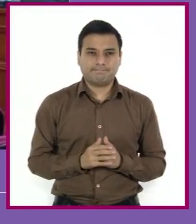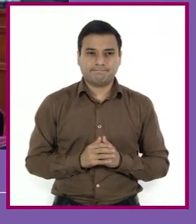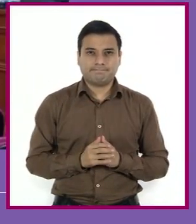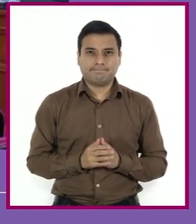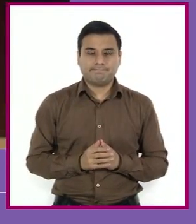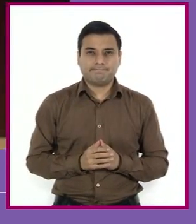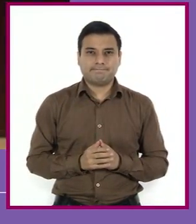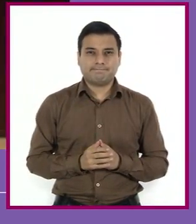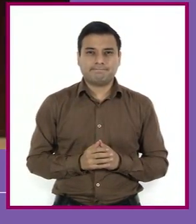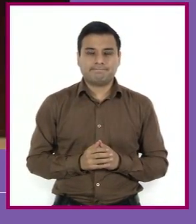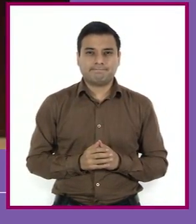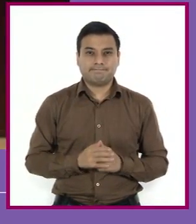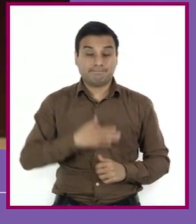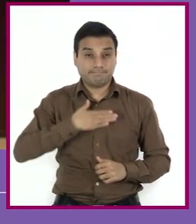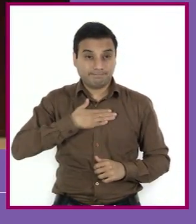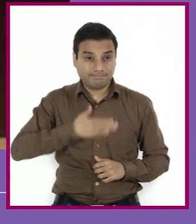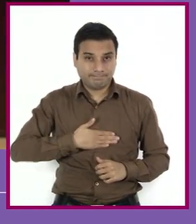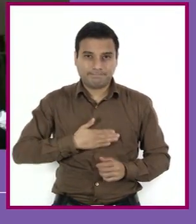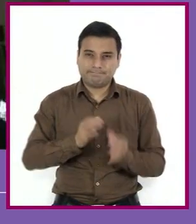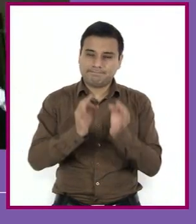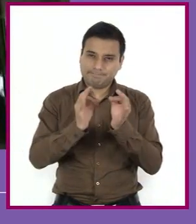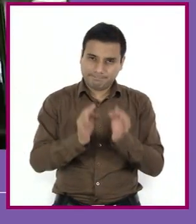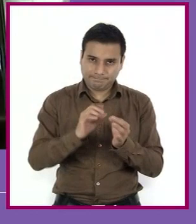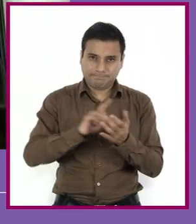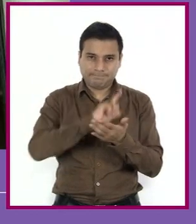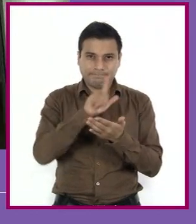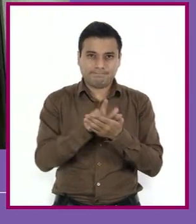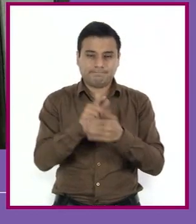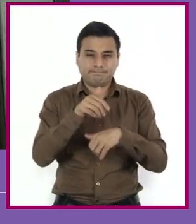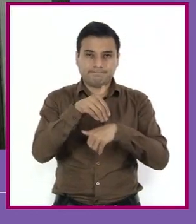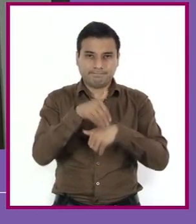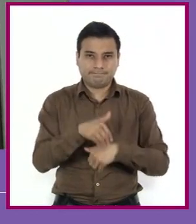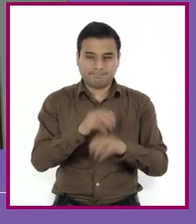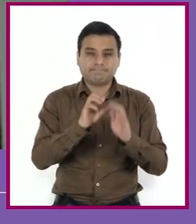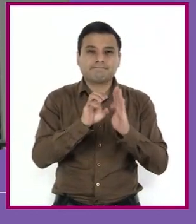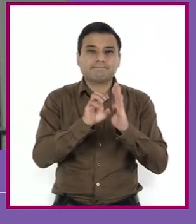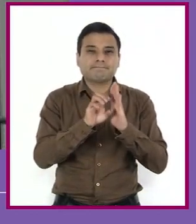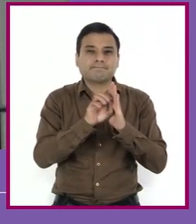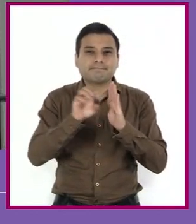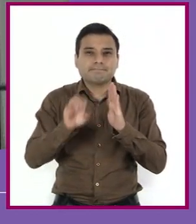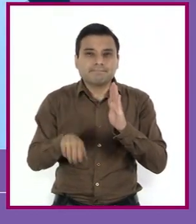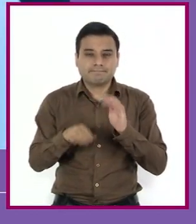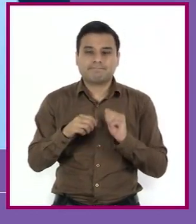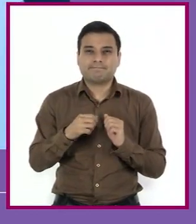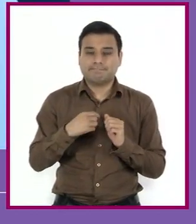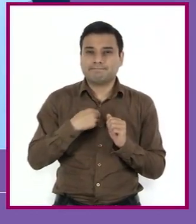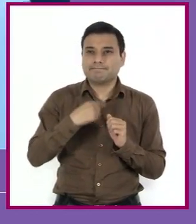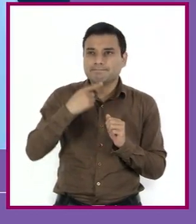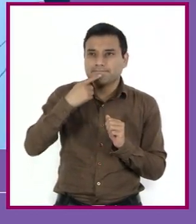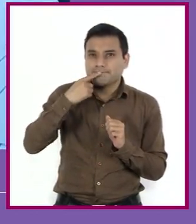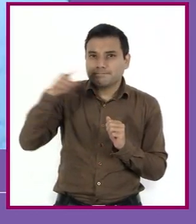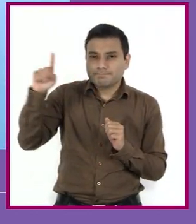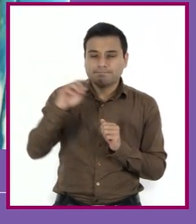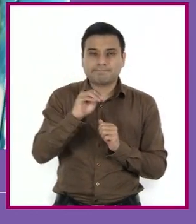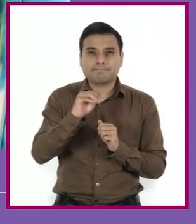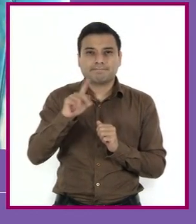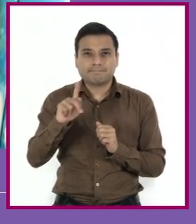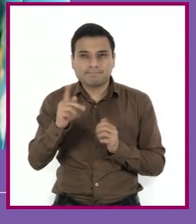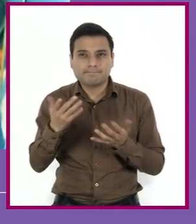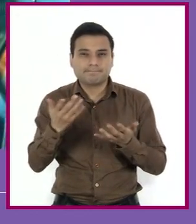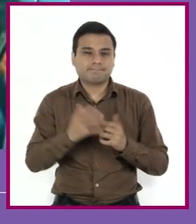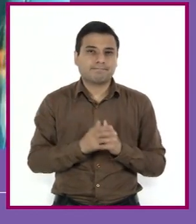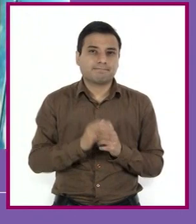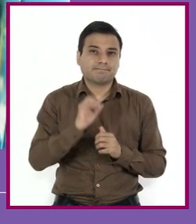impartir justicia y hacer valer las leyes. Por ejemplo, cuando se denuncia un delito, una irregularidad,